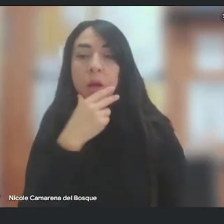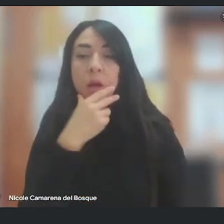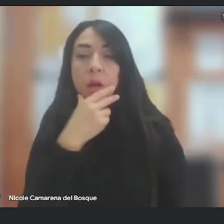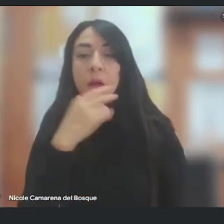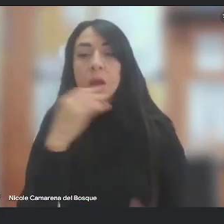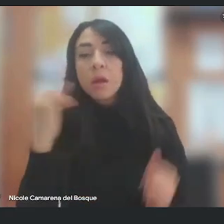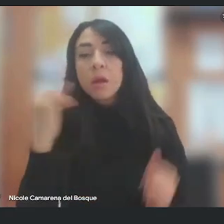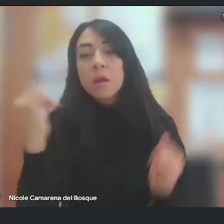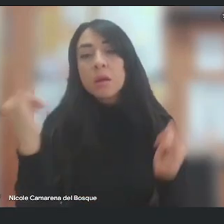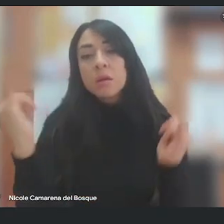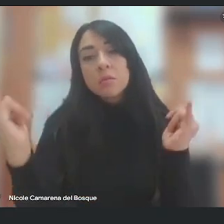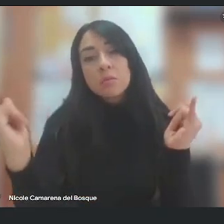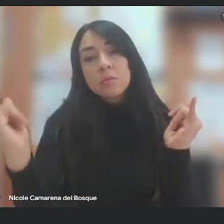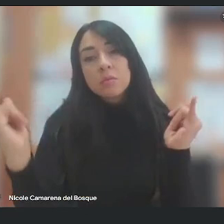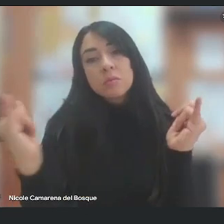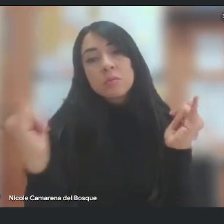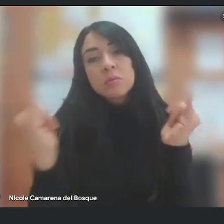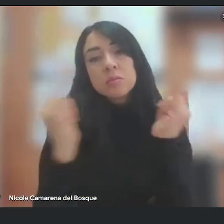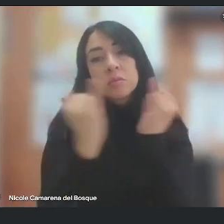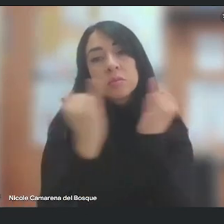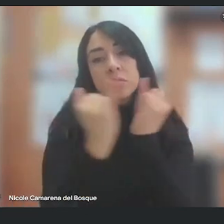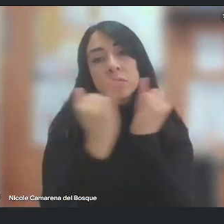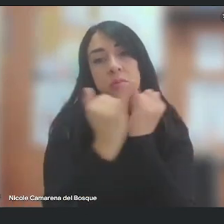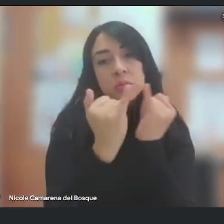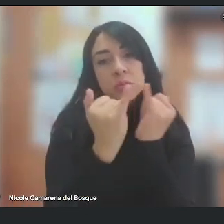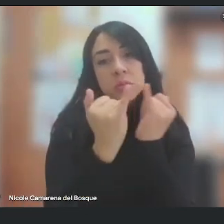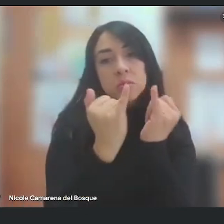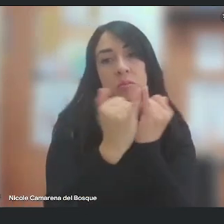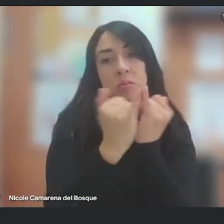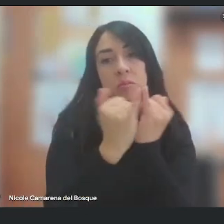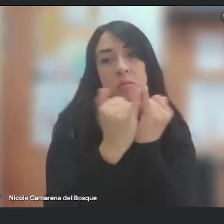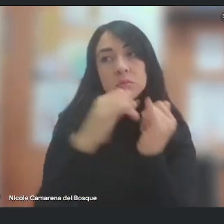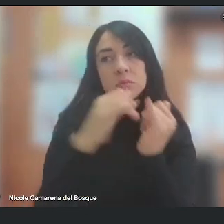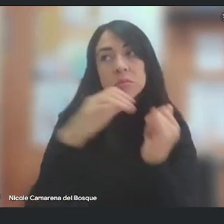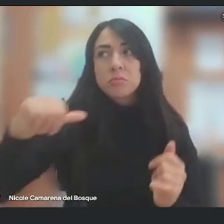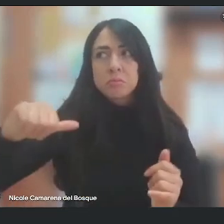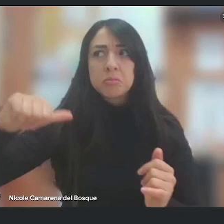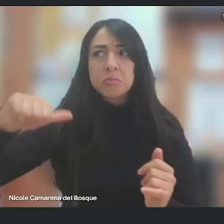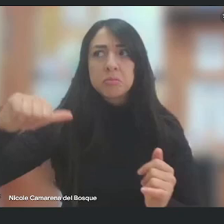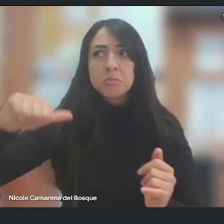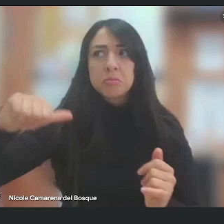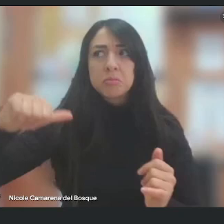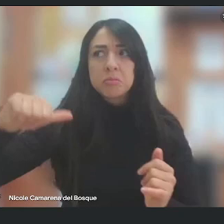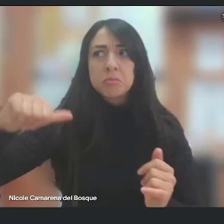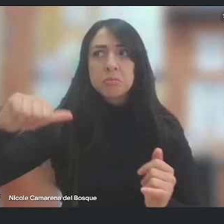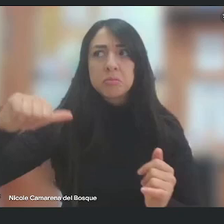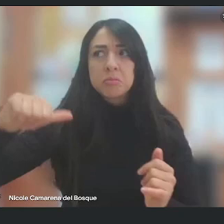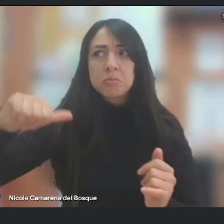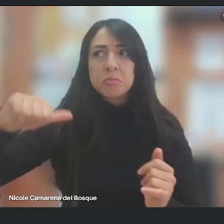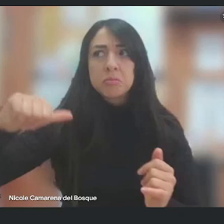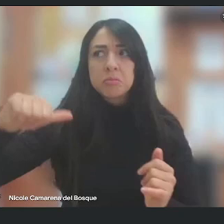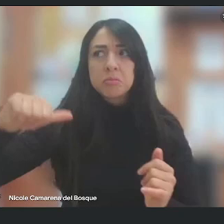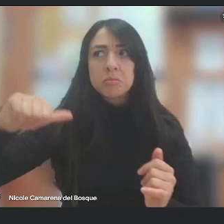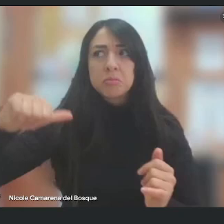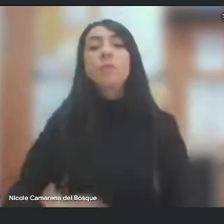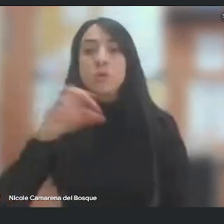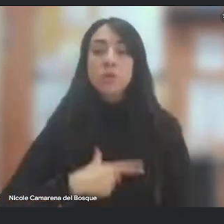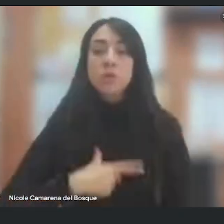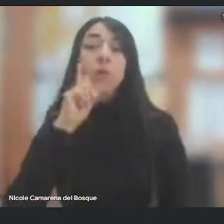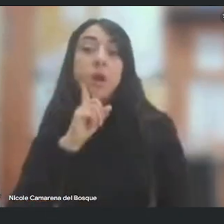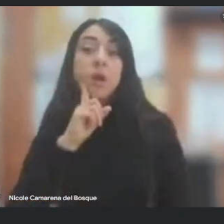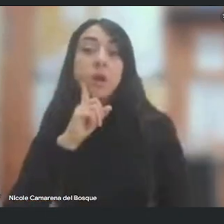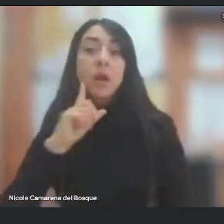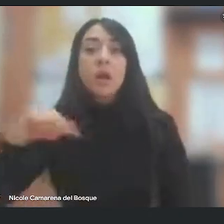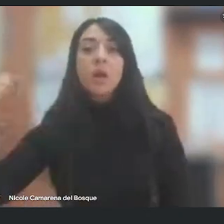Mito número 3. Las personas con discapacidad no necesitan educación integral en sexualidad. Y otra